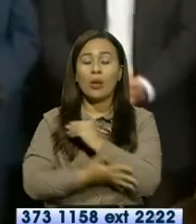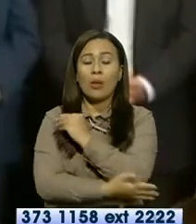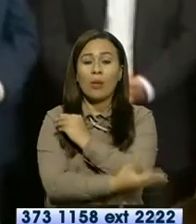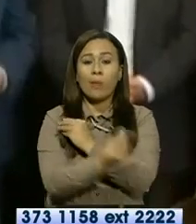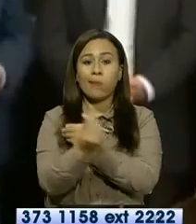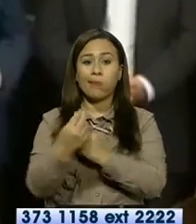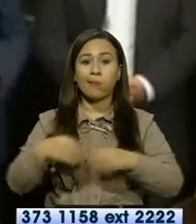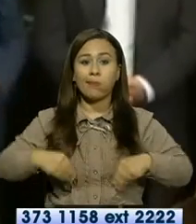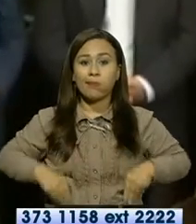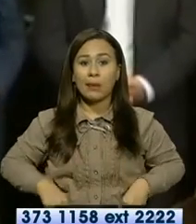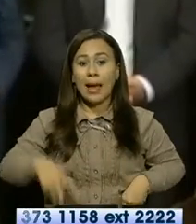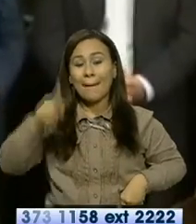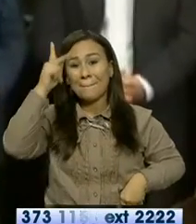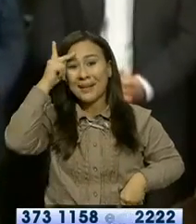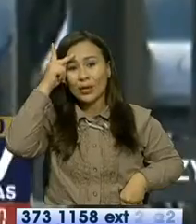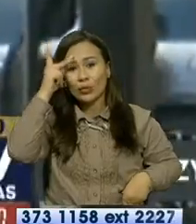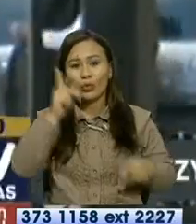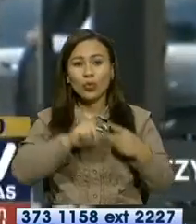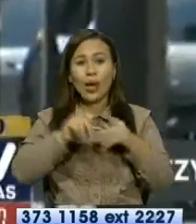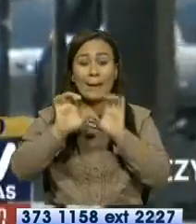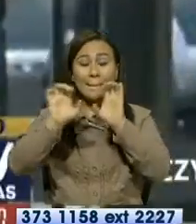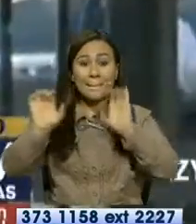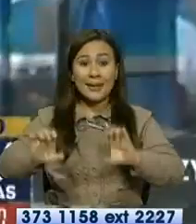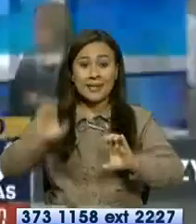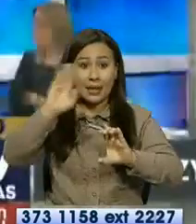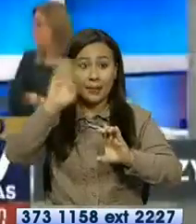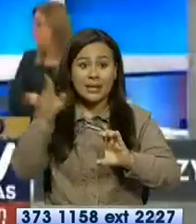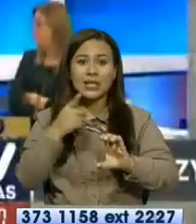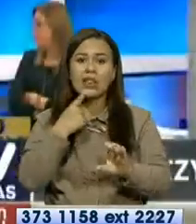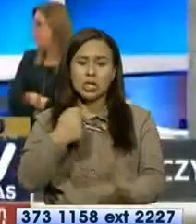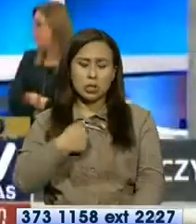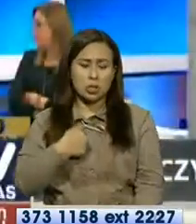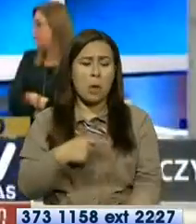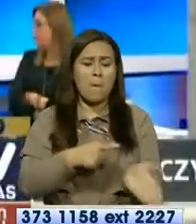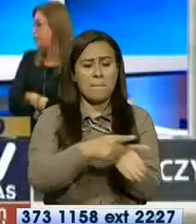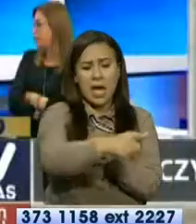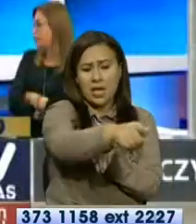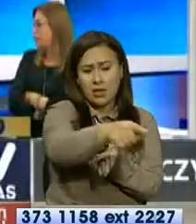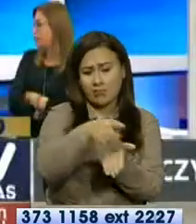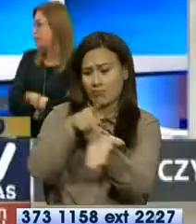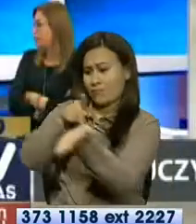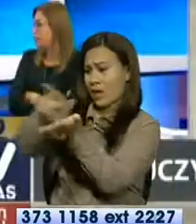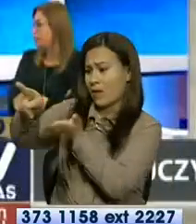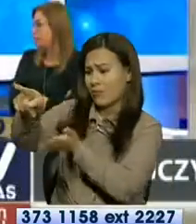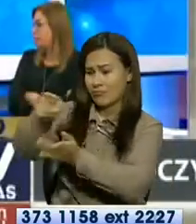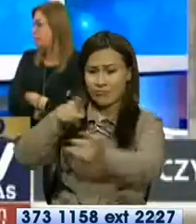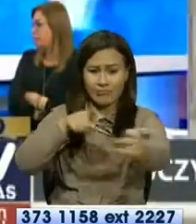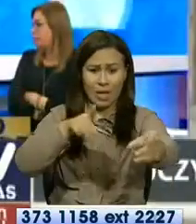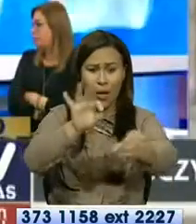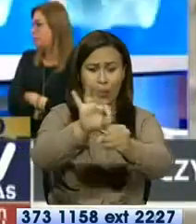clase política de Perú. Odebrecht denunció incluso que financió la campaña electoral de los